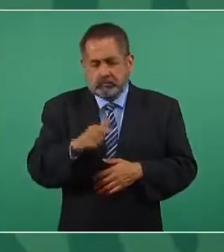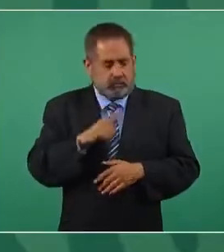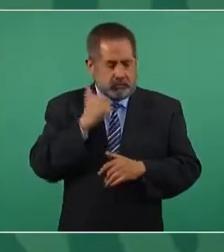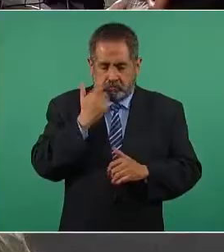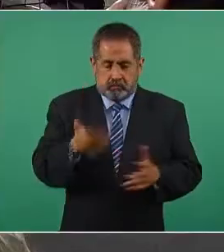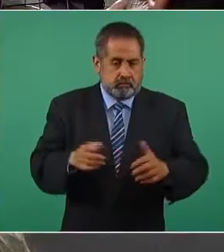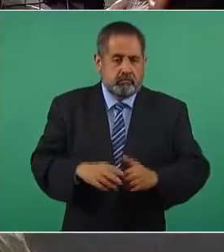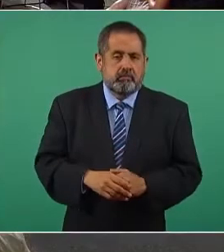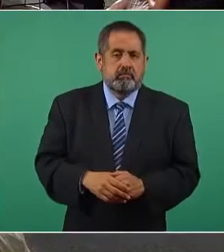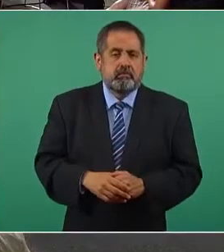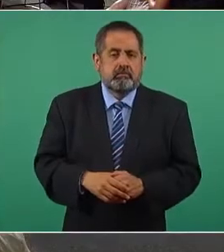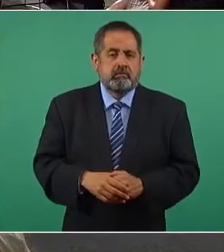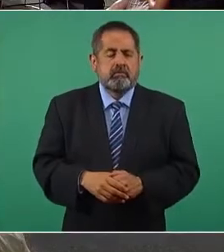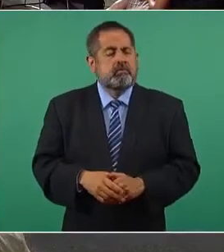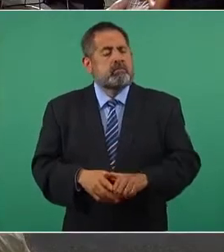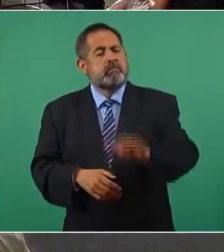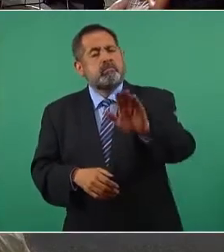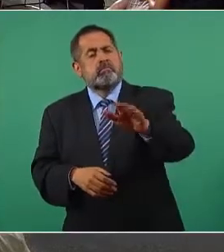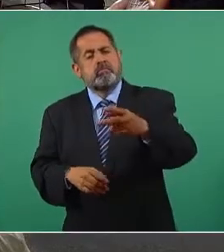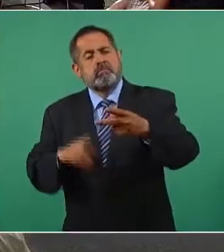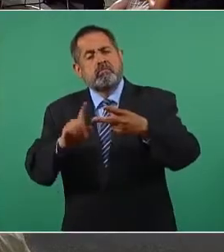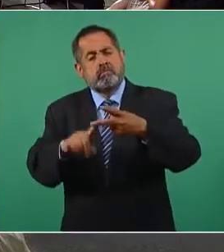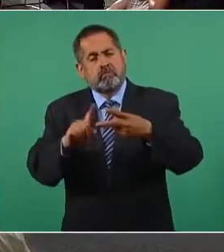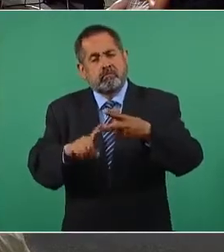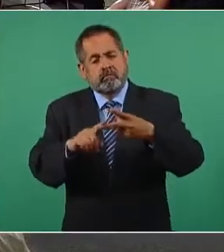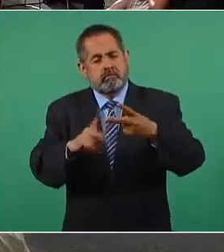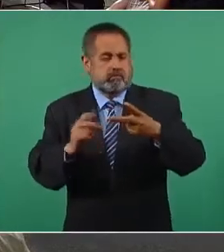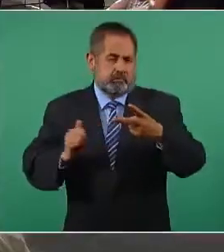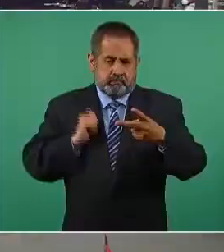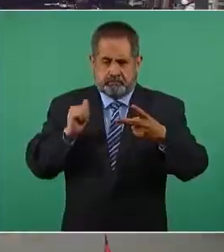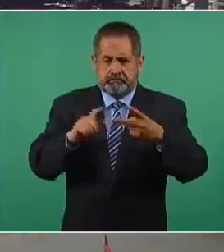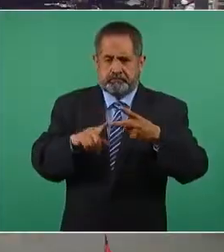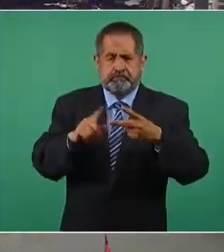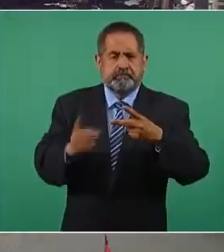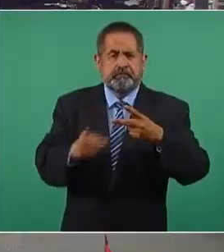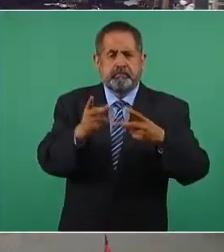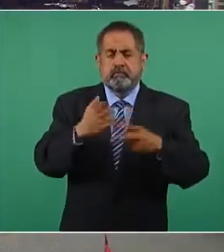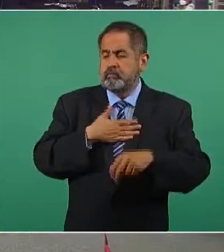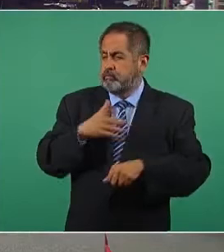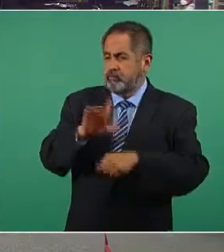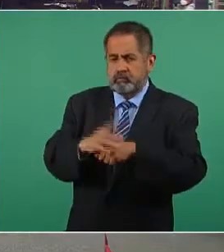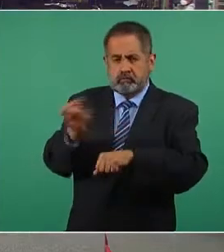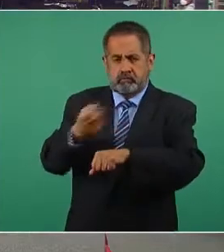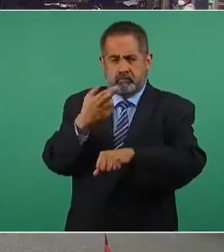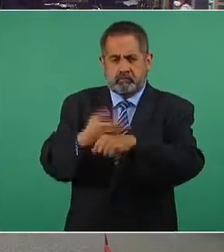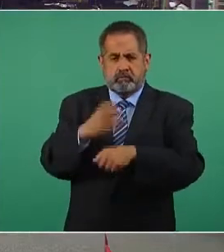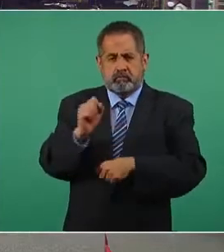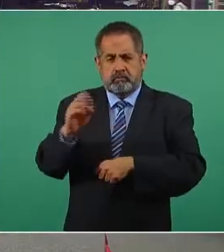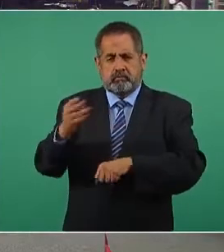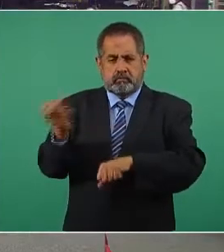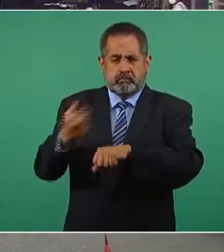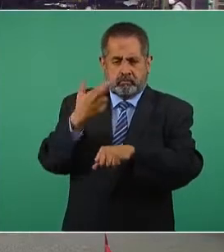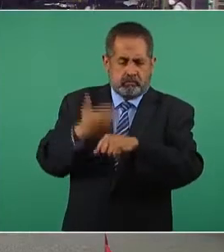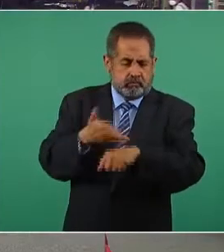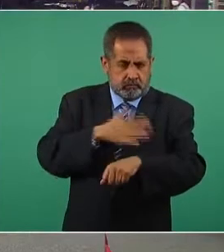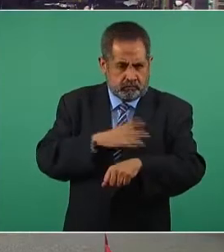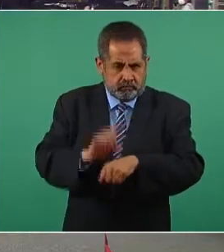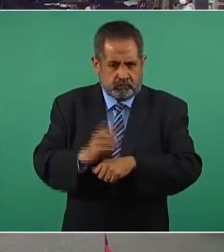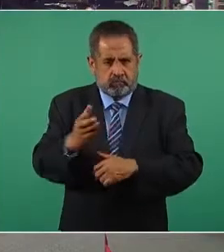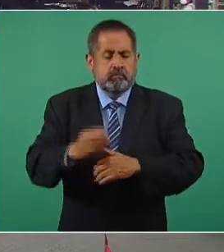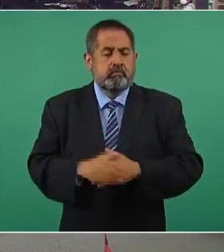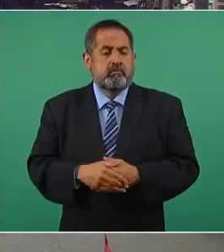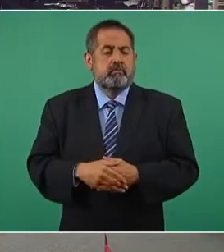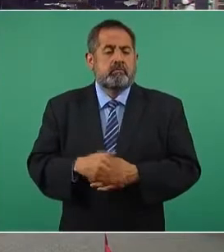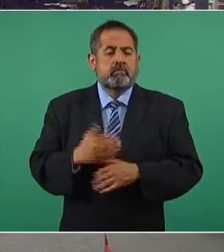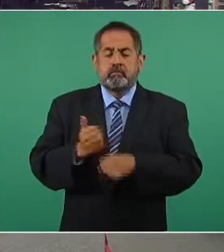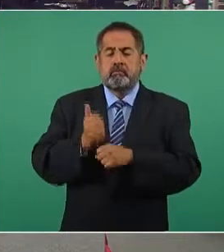persona. En el segundo tema, señor presidente, y aprovechando, bueno, buenos días a los secretarios y al subsecretario que están aquí con nosotros, aprovechando que está